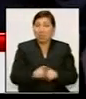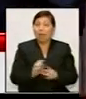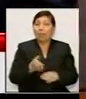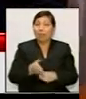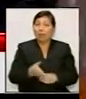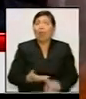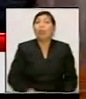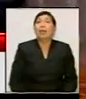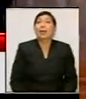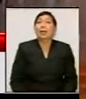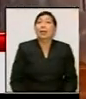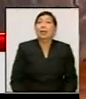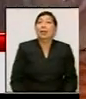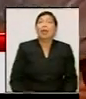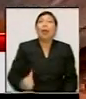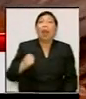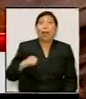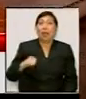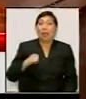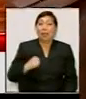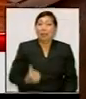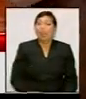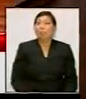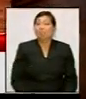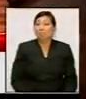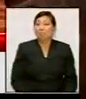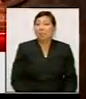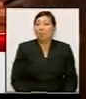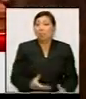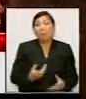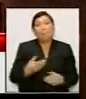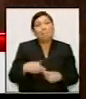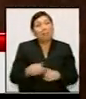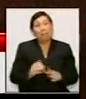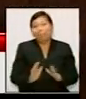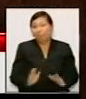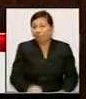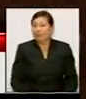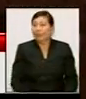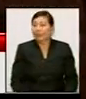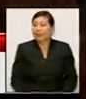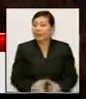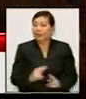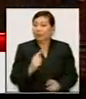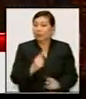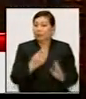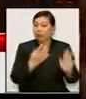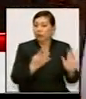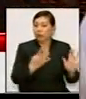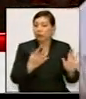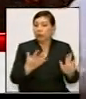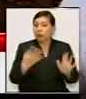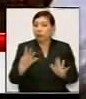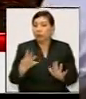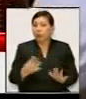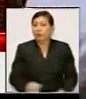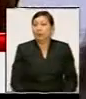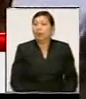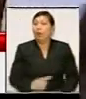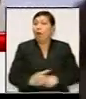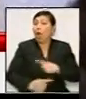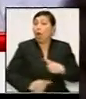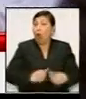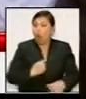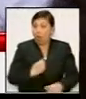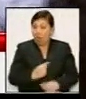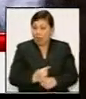Frente Democrático, recordemos Fredemo, ocupando el segundo lugar en el año 1989. Al año siguiente, es